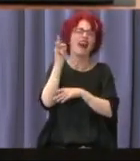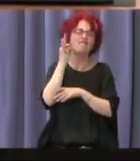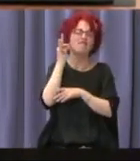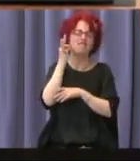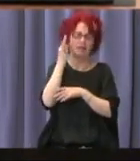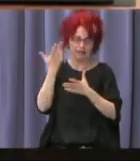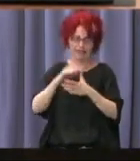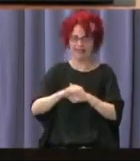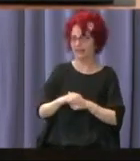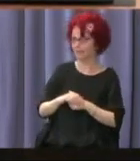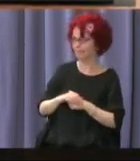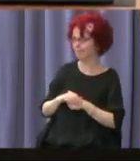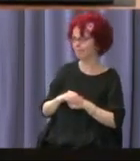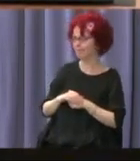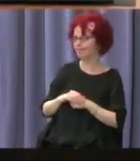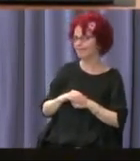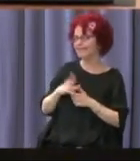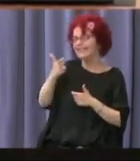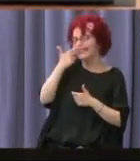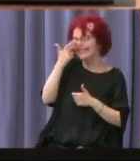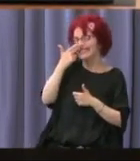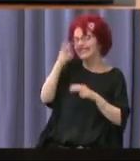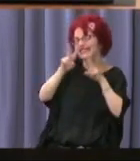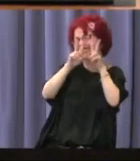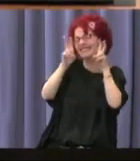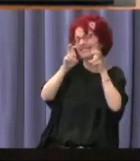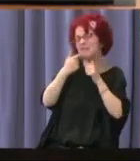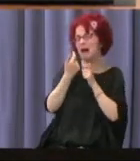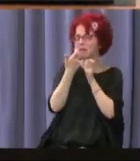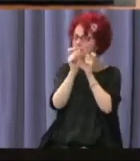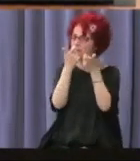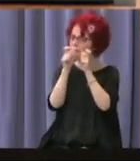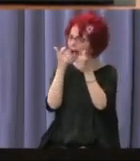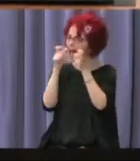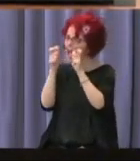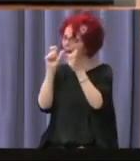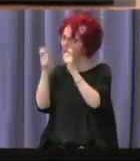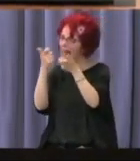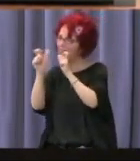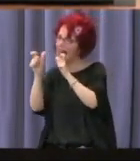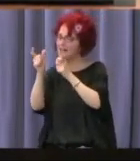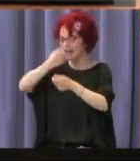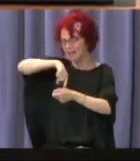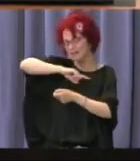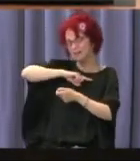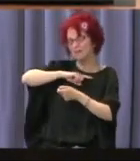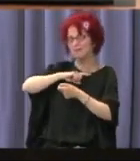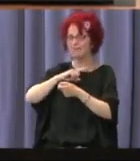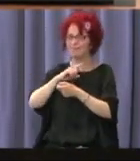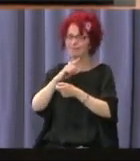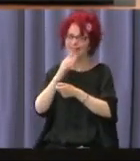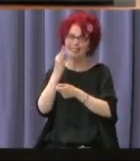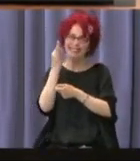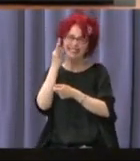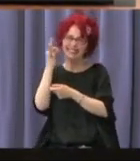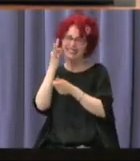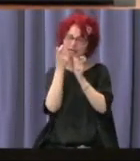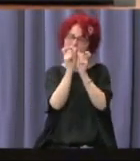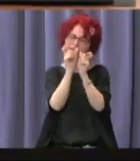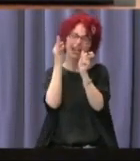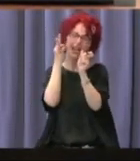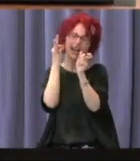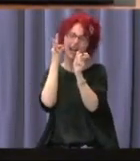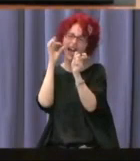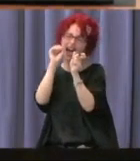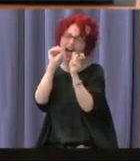hablado. Qué interesante esto de que las palabras que no hayan tenido ningún problema en feminizar hayan sido las que socialmente no han estado valoradas.